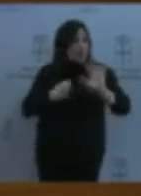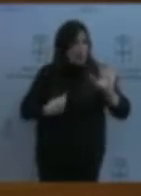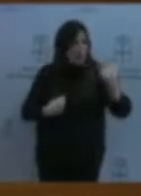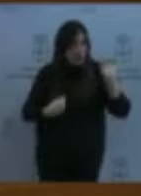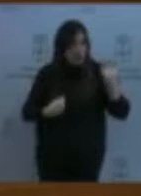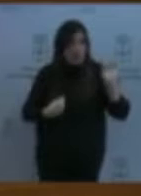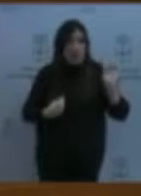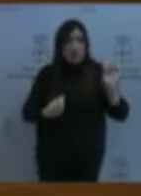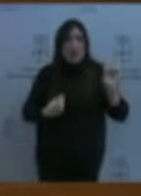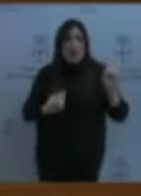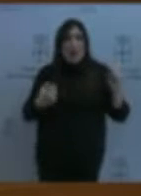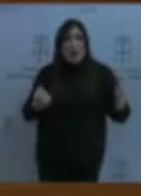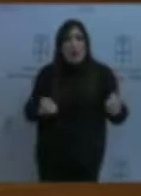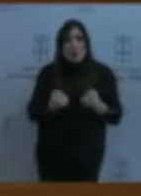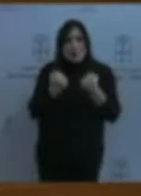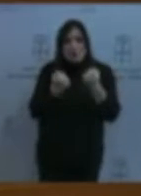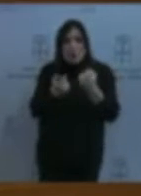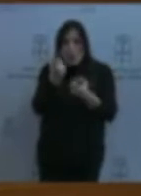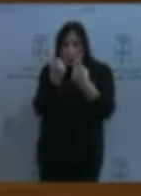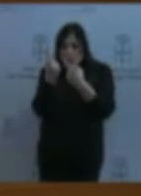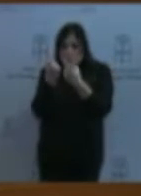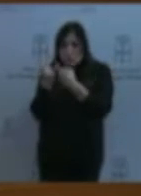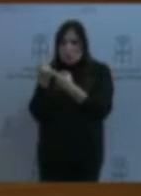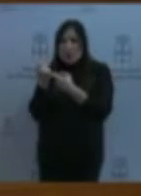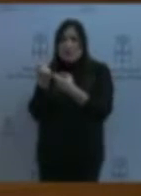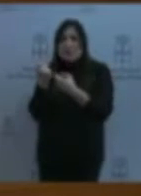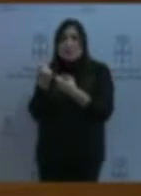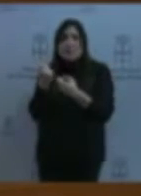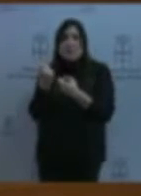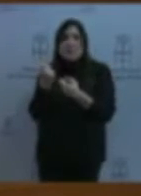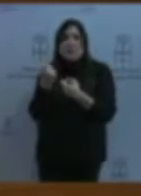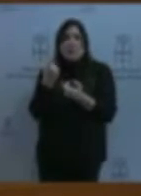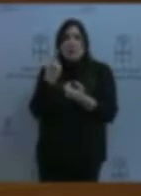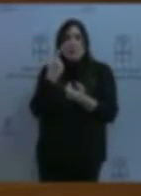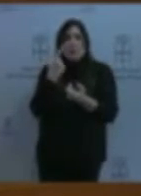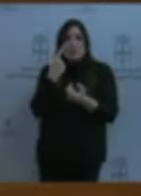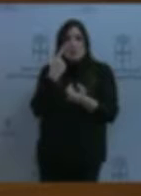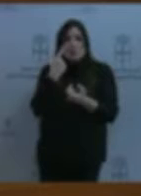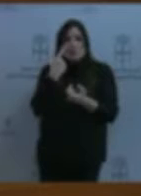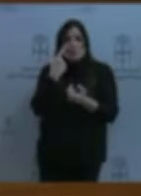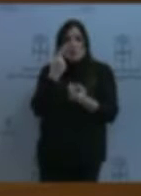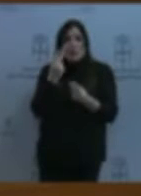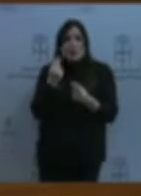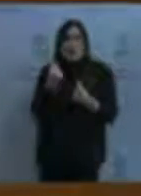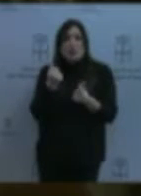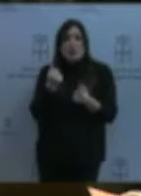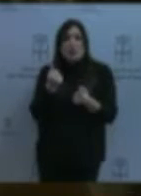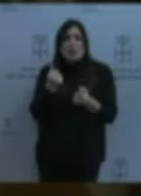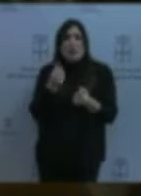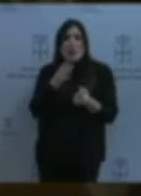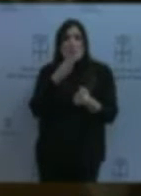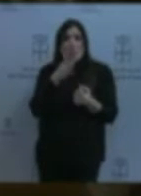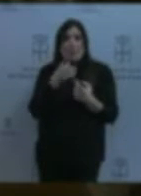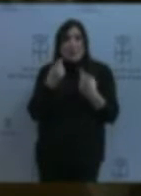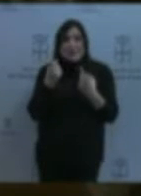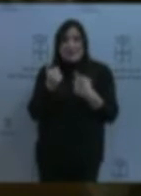consultada técnicamente para que la solución sea idónea, no cometer el error